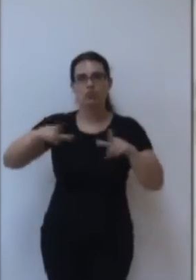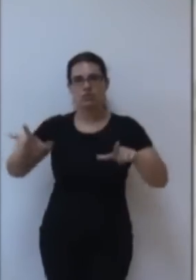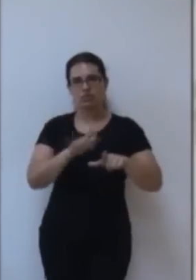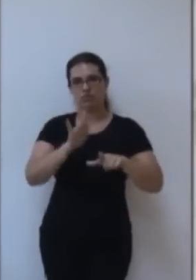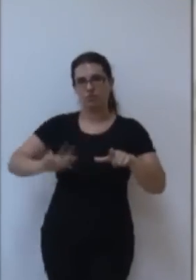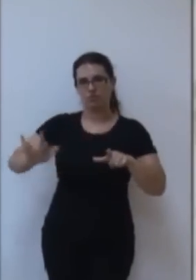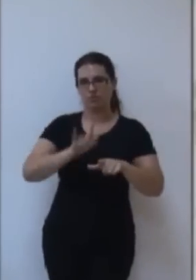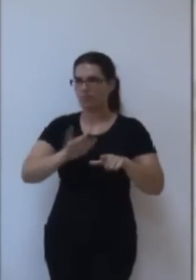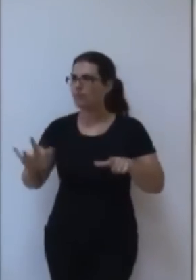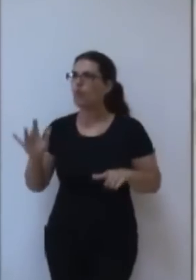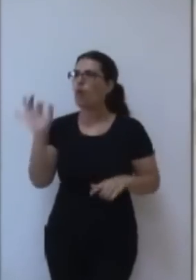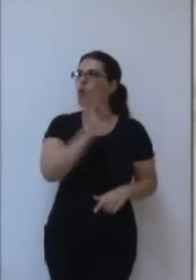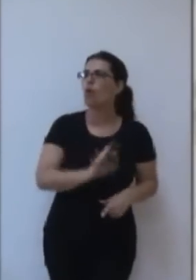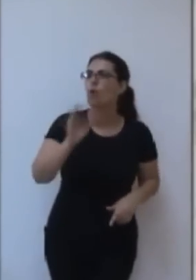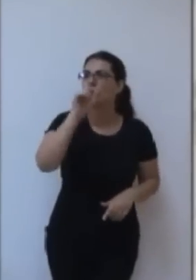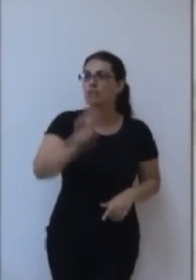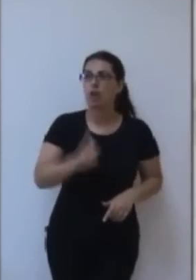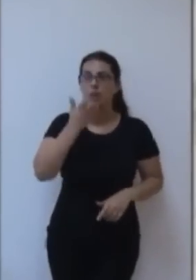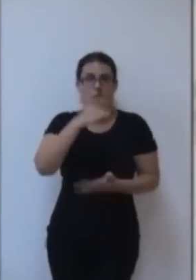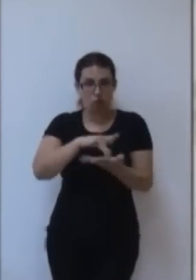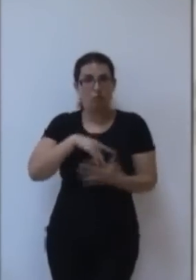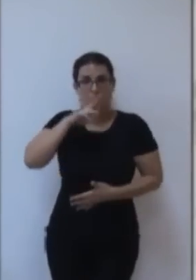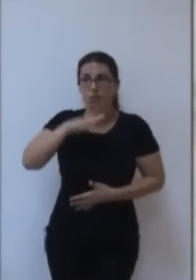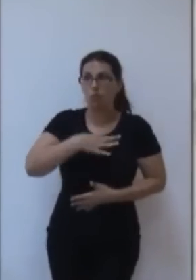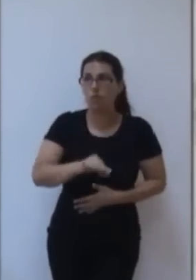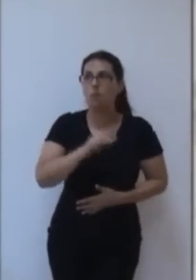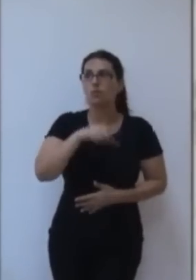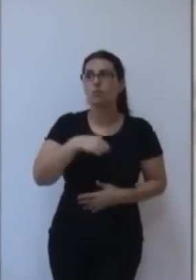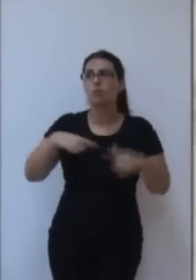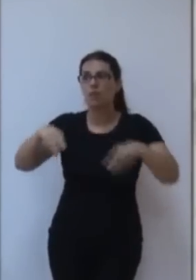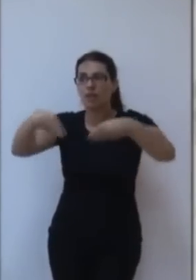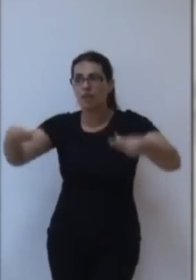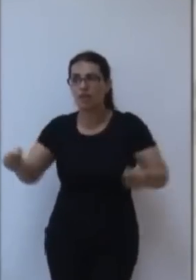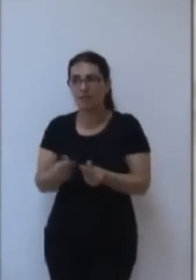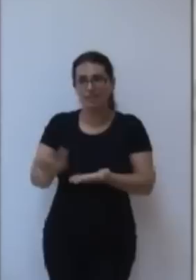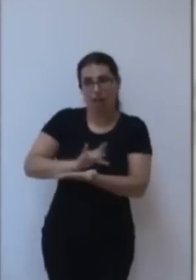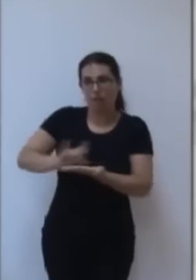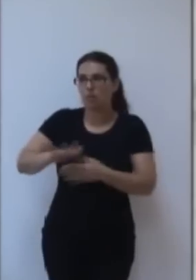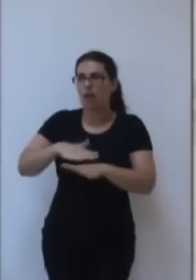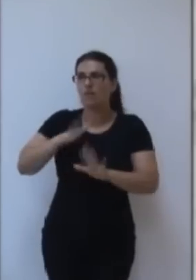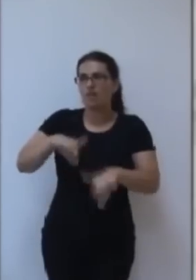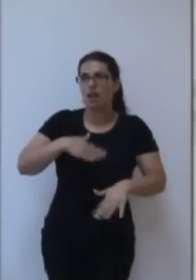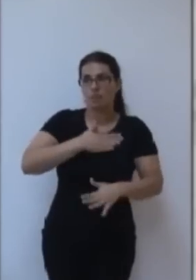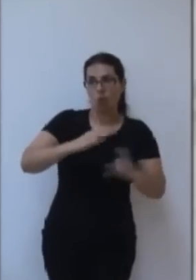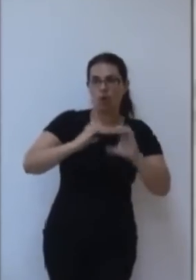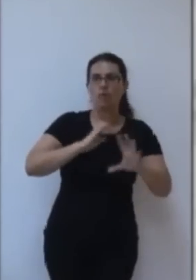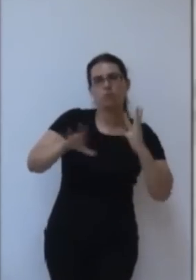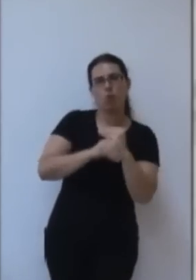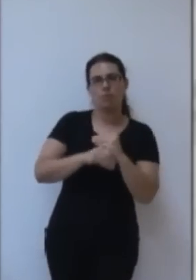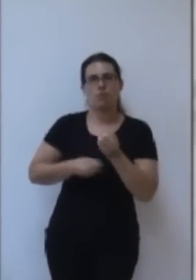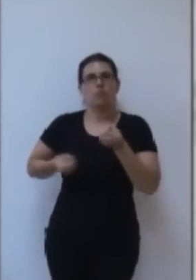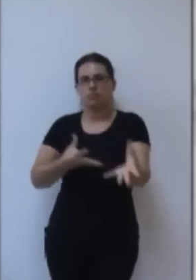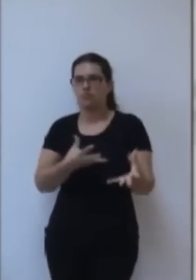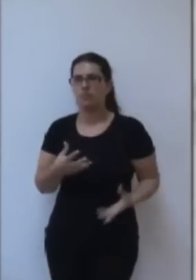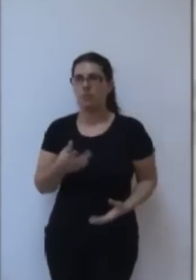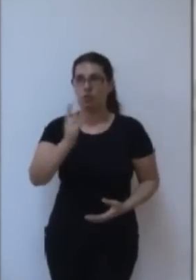pictogramas, o que alguien que tiene habla se apoye también en pictogramas para complementar su comunicación, ¿no? Entonces, en este sentido, hay una oportunidad